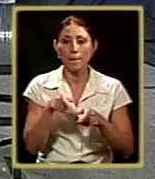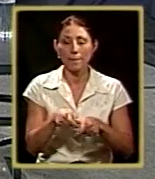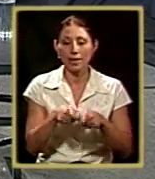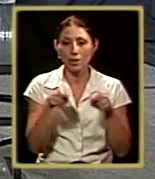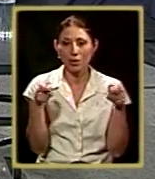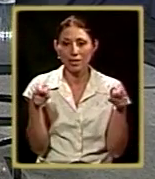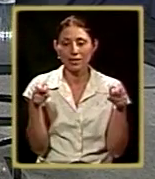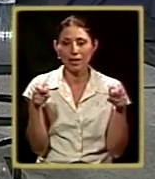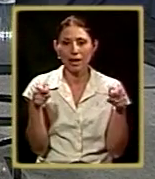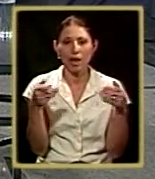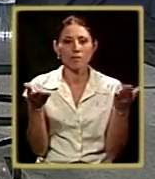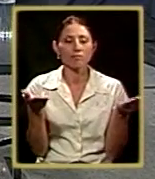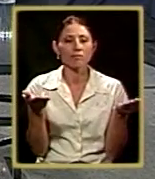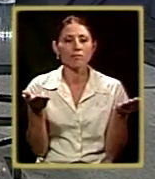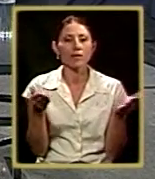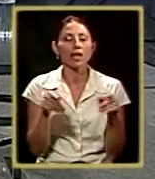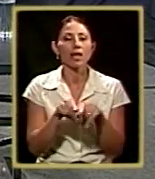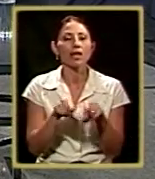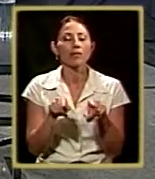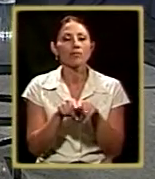periodística y casi que cómo